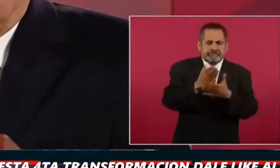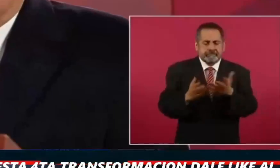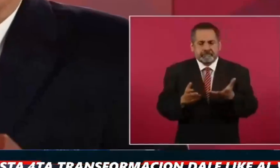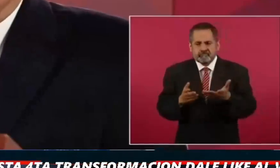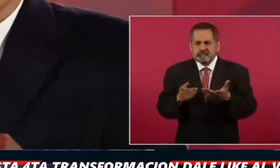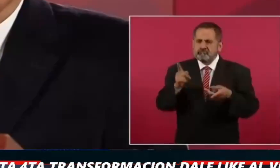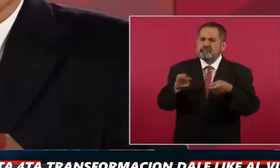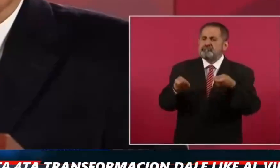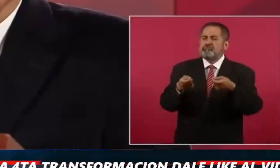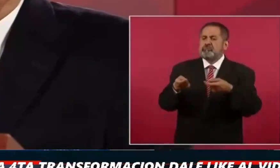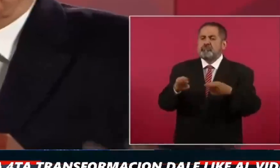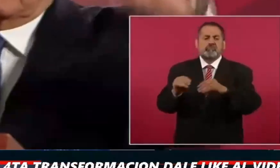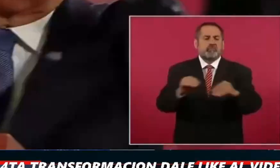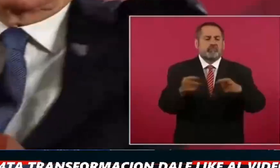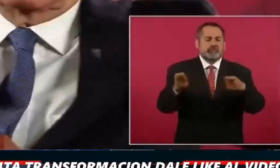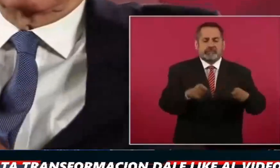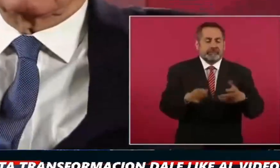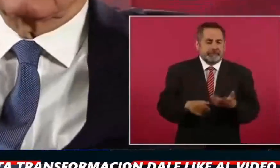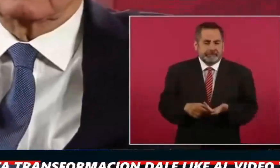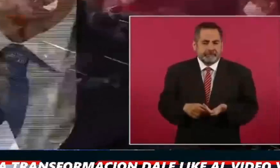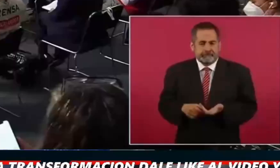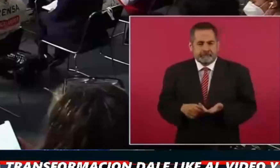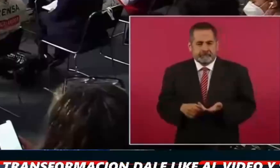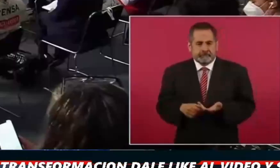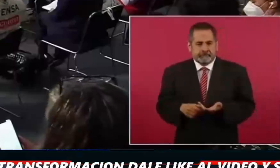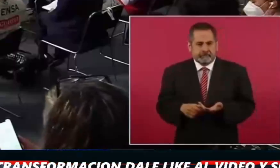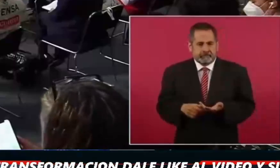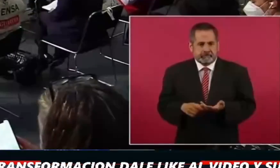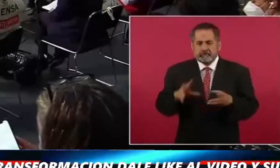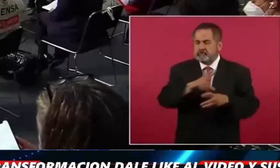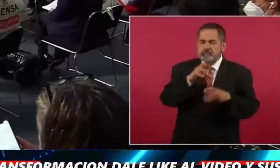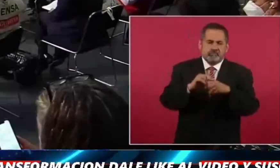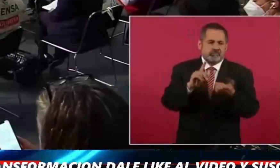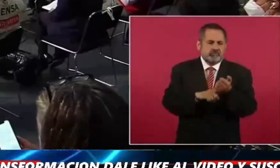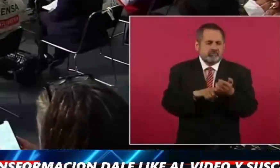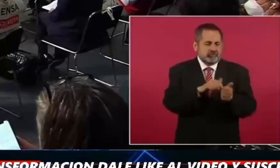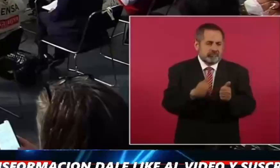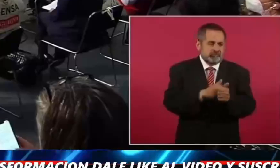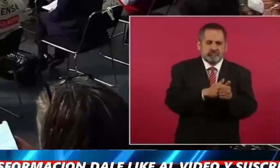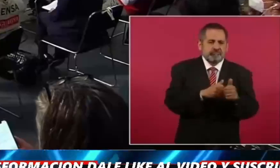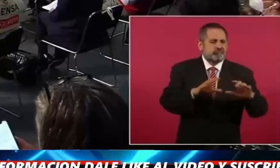tener impacto. Es el poder, más el poder del Estado. Si se tiene, ¿sí?,